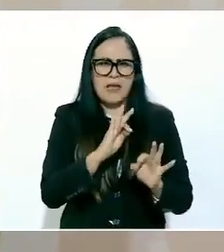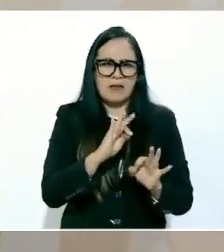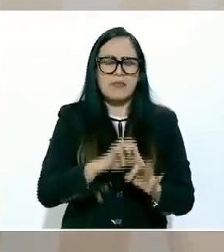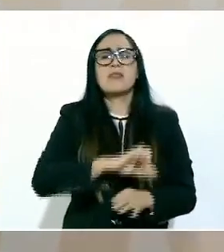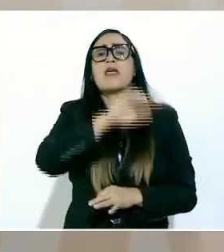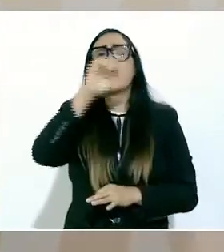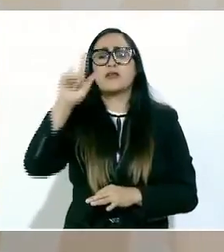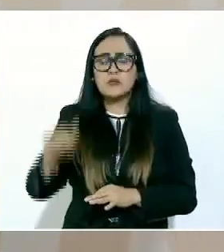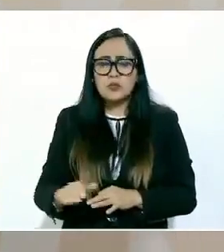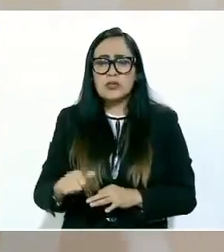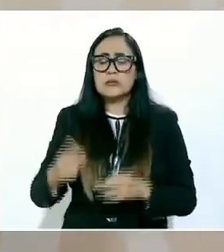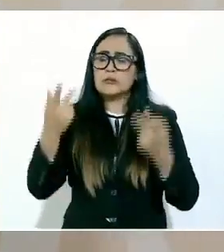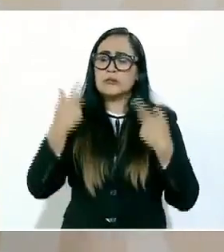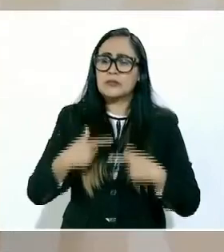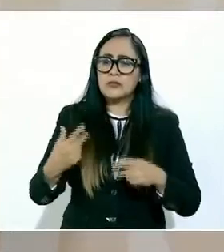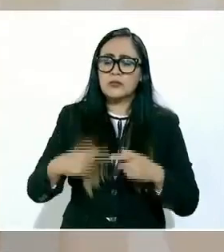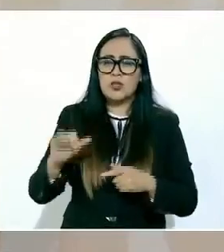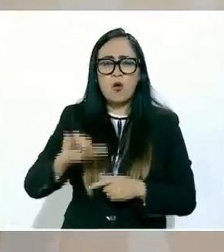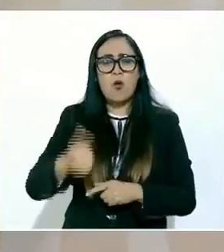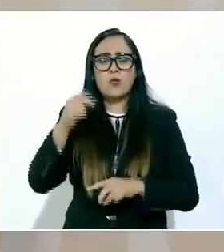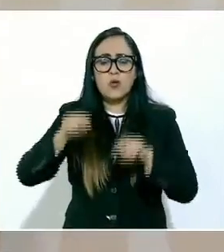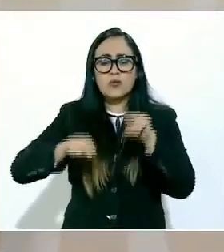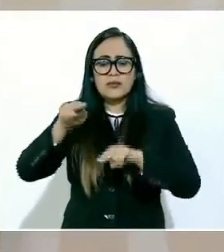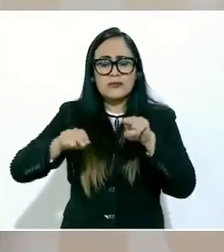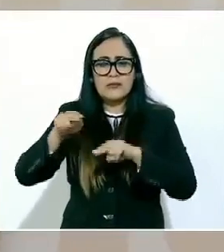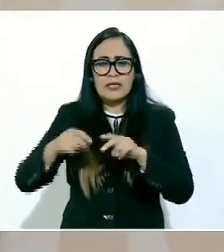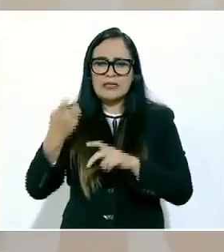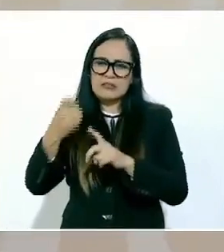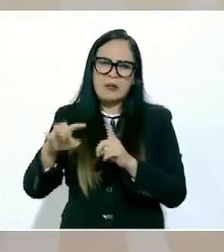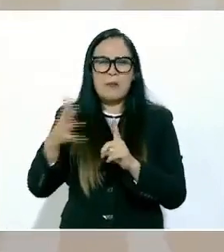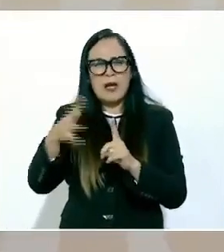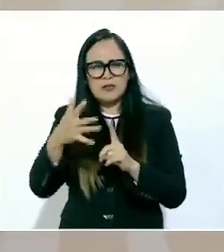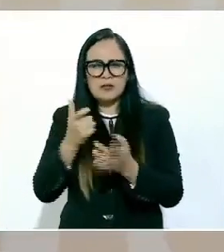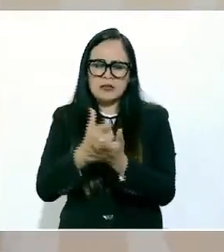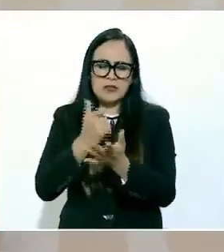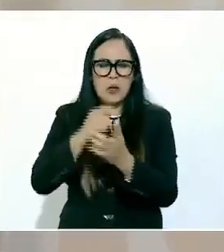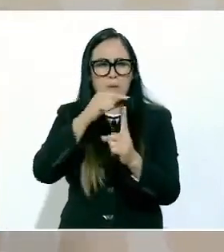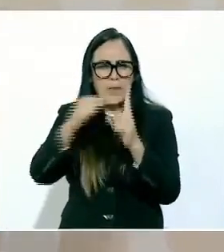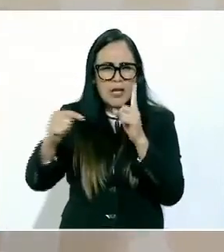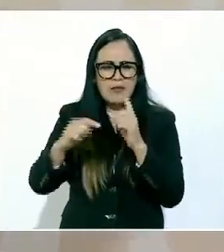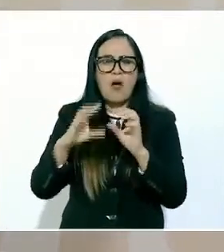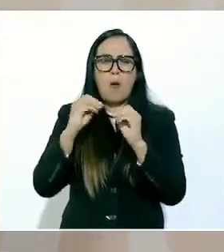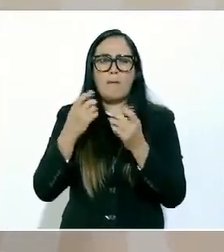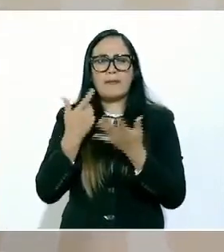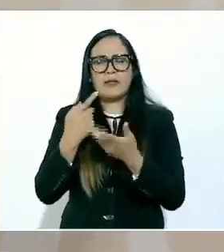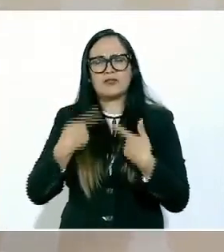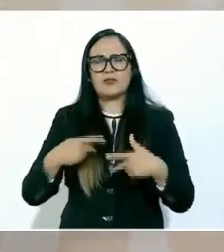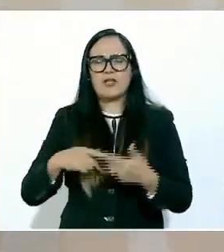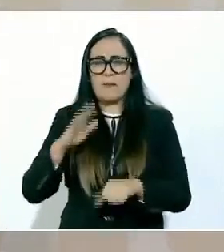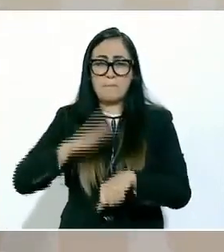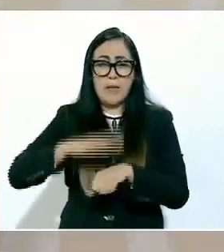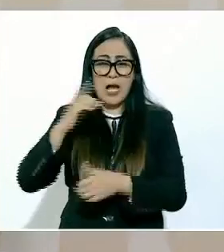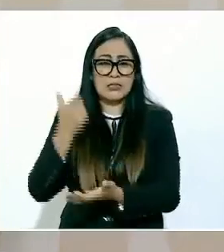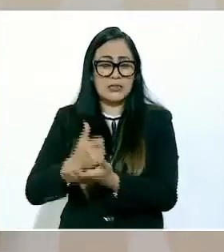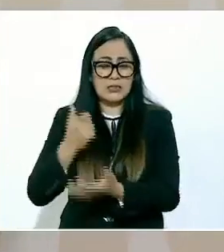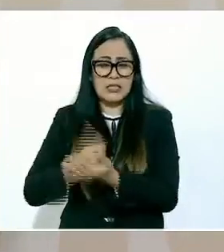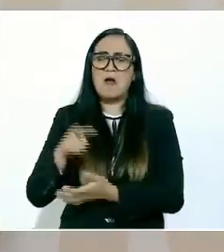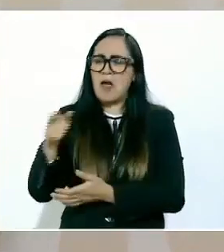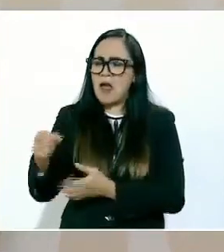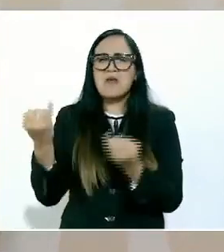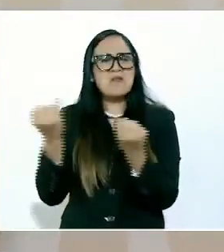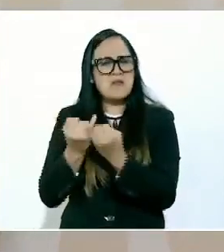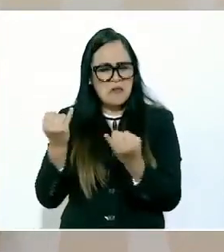le va bien a los de las clases medias y a los de arriba, a ese 30%,